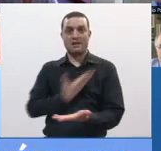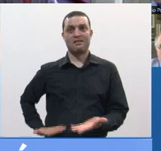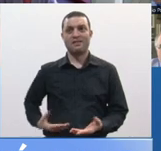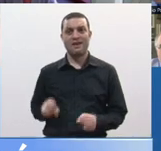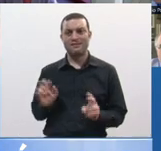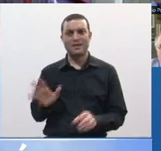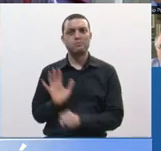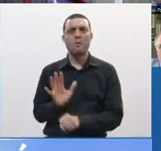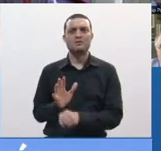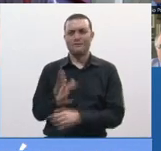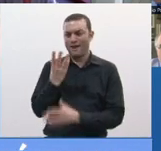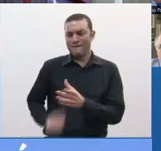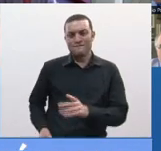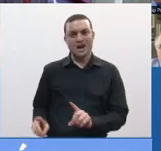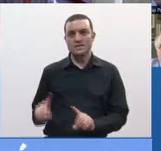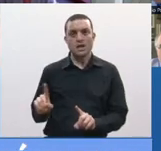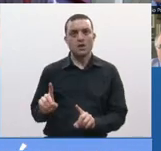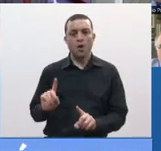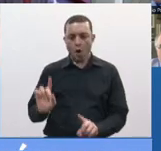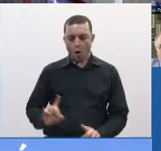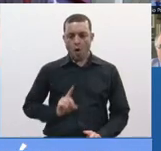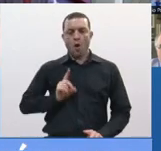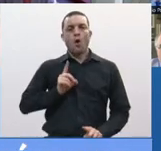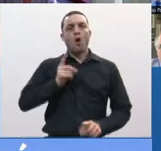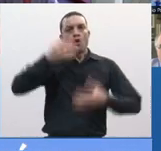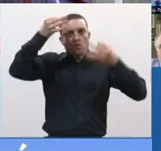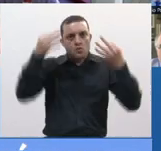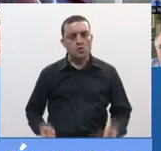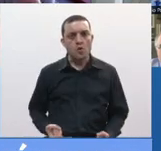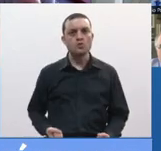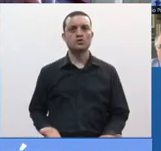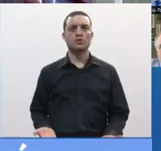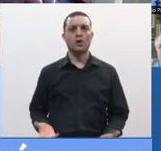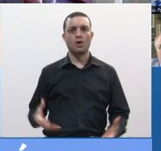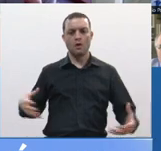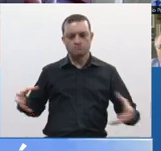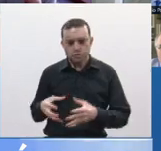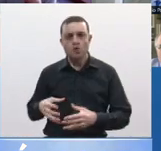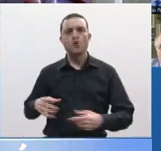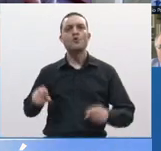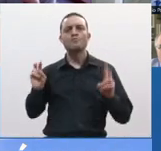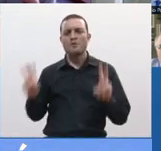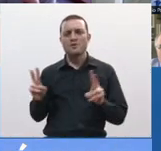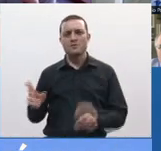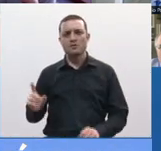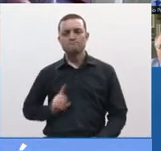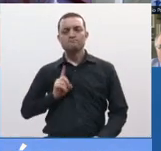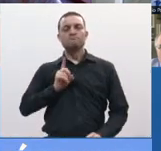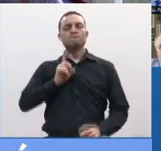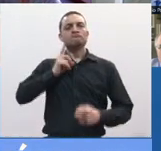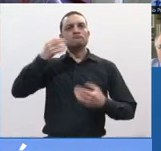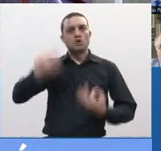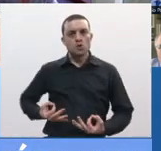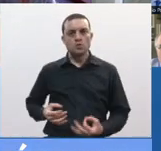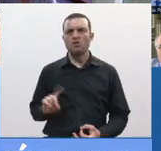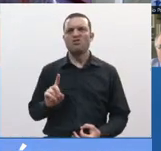honor. ¿Verdad? Pertenecer a una fuerza política, a la que sea. Nosotros respetamos la fuerza política que sea, porque